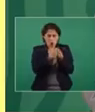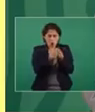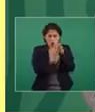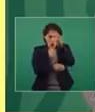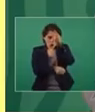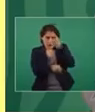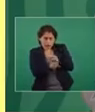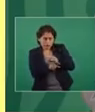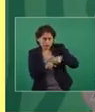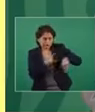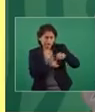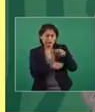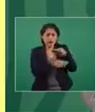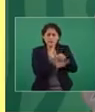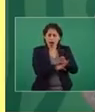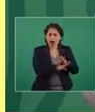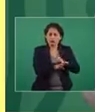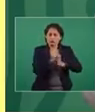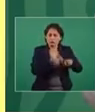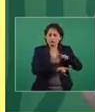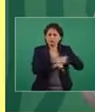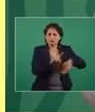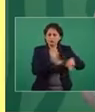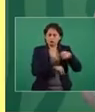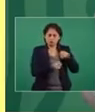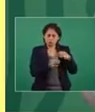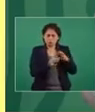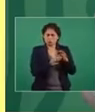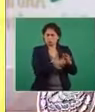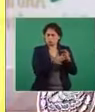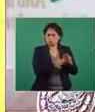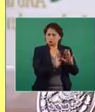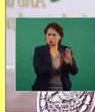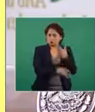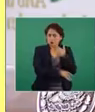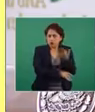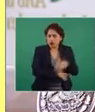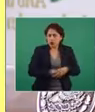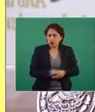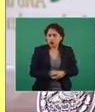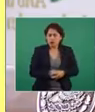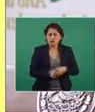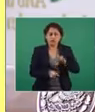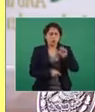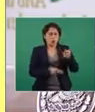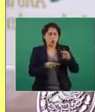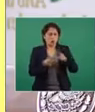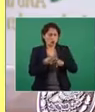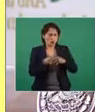buena relación, y llevo muy buena relación con Ana Botín